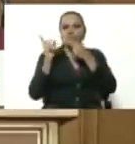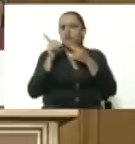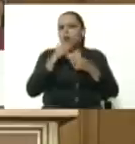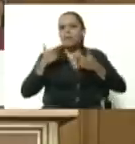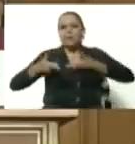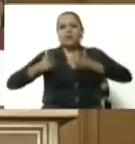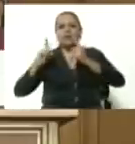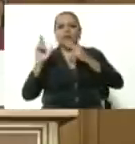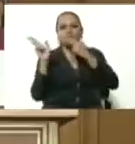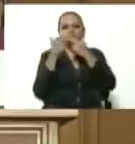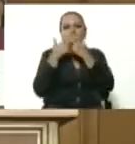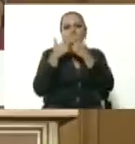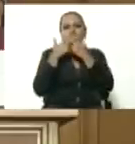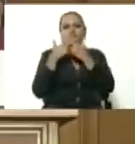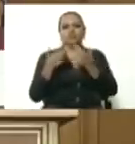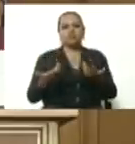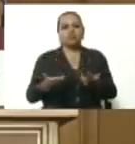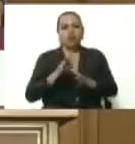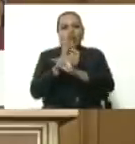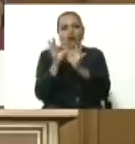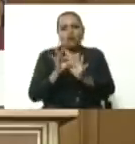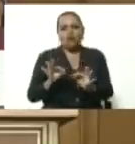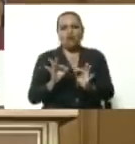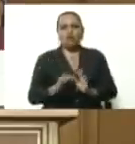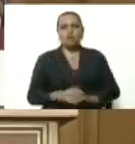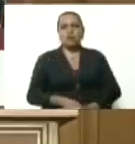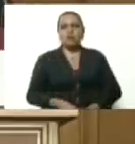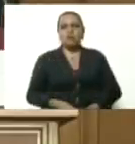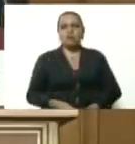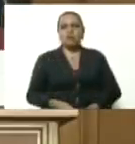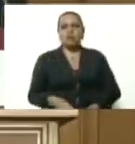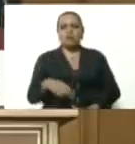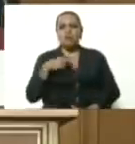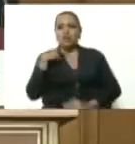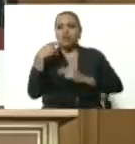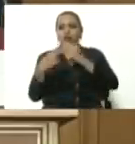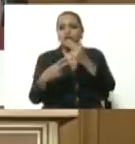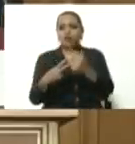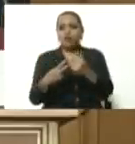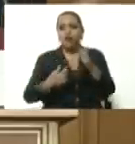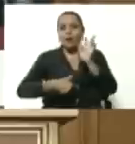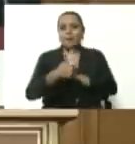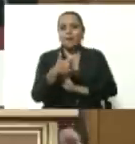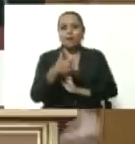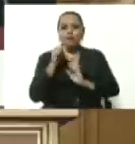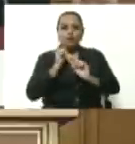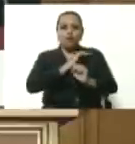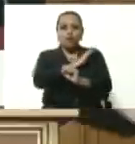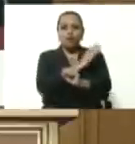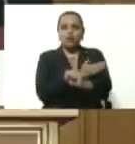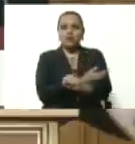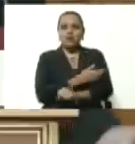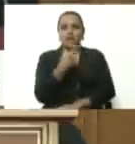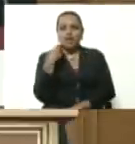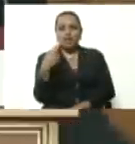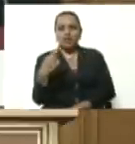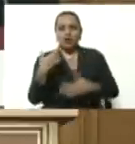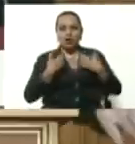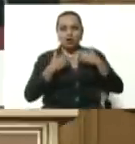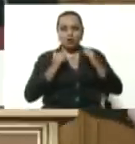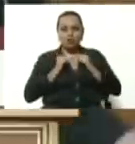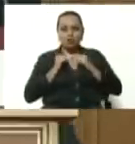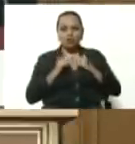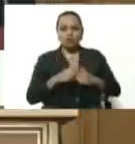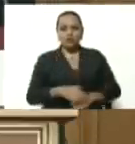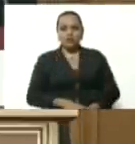¿Ah? No son esas son las armas más poderosas y más peligrosas. Si lo dijo Elliot Abraham, si no lo digo Aristóbulo, me va a regañar